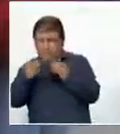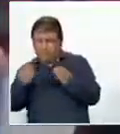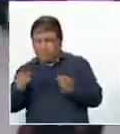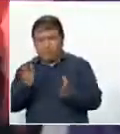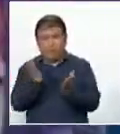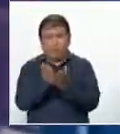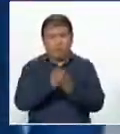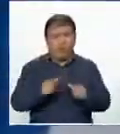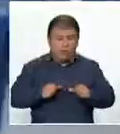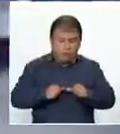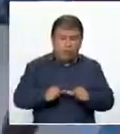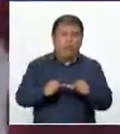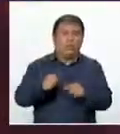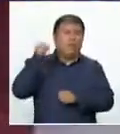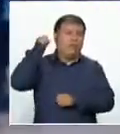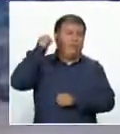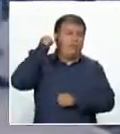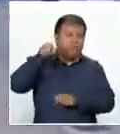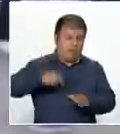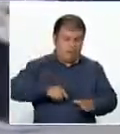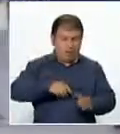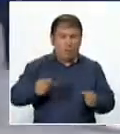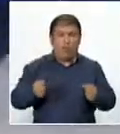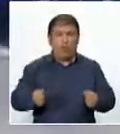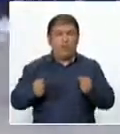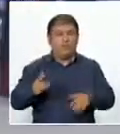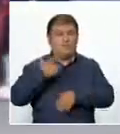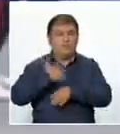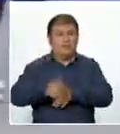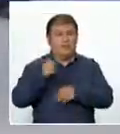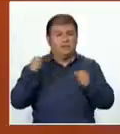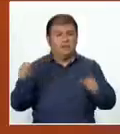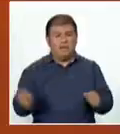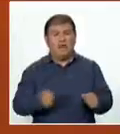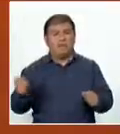continúan en las calles protestando con ollas vacías.